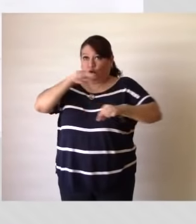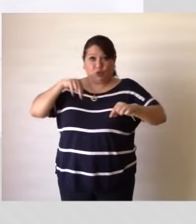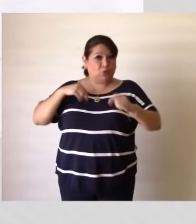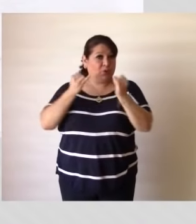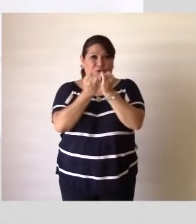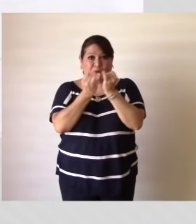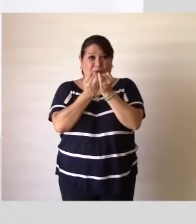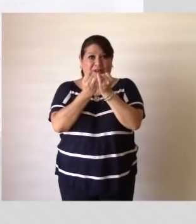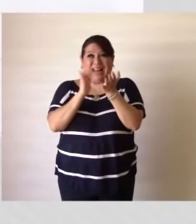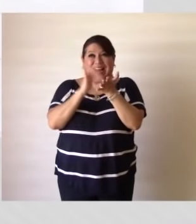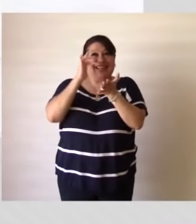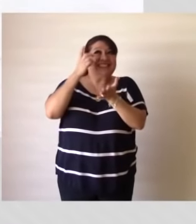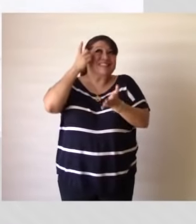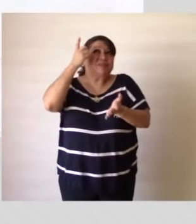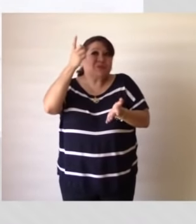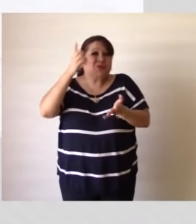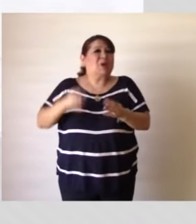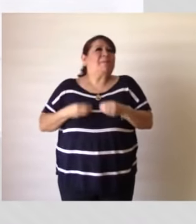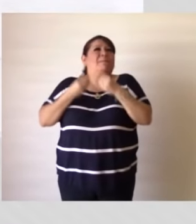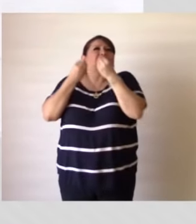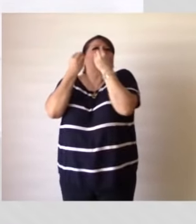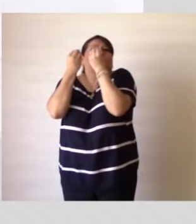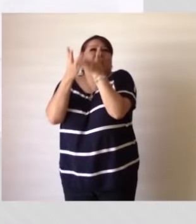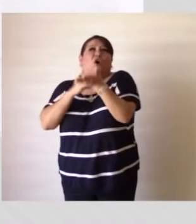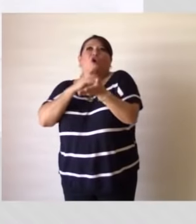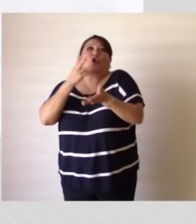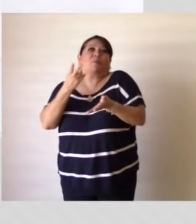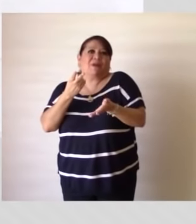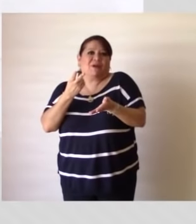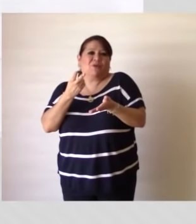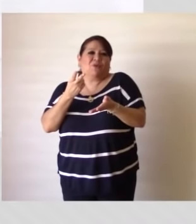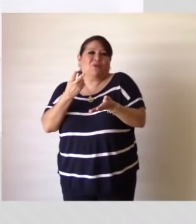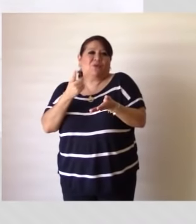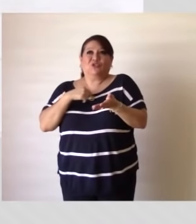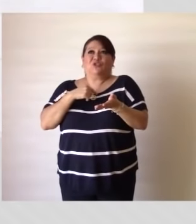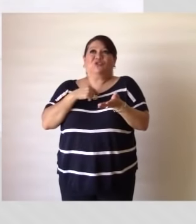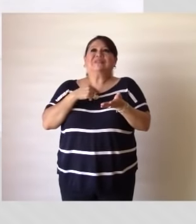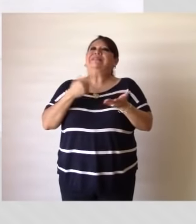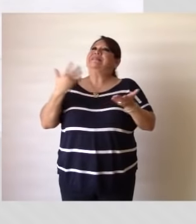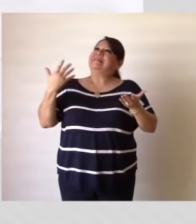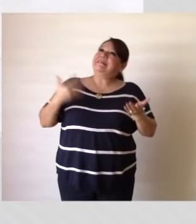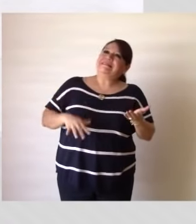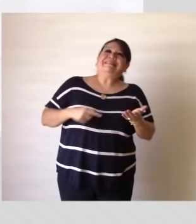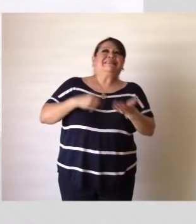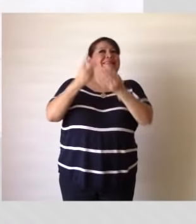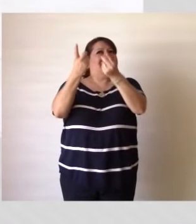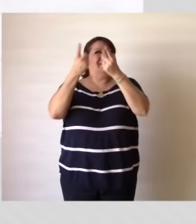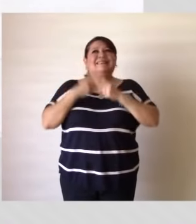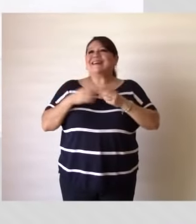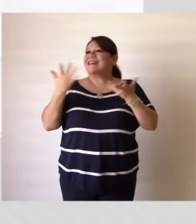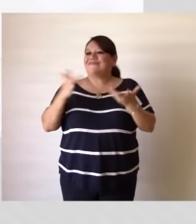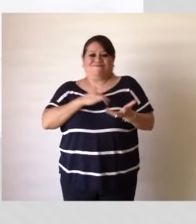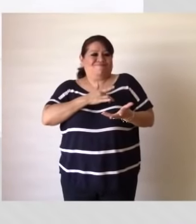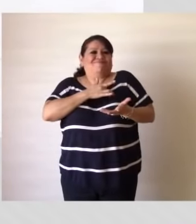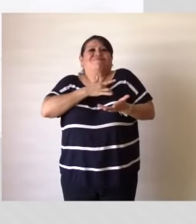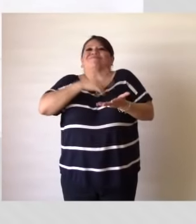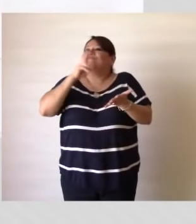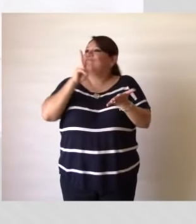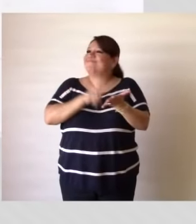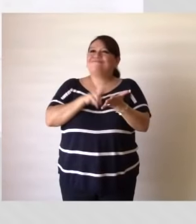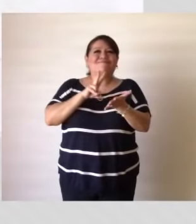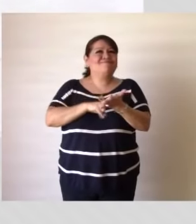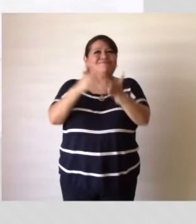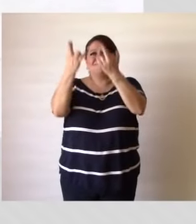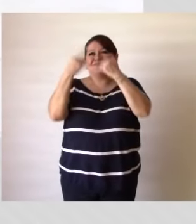nosotros estamos representando la actitud de nuestro corazón y principalmente estamos